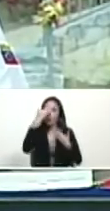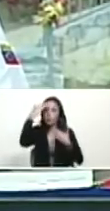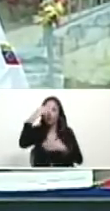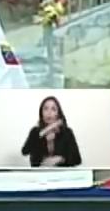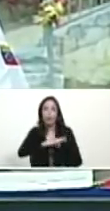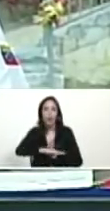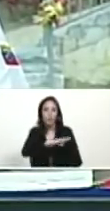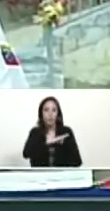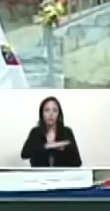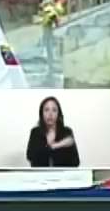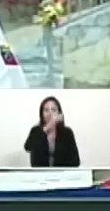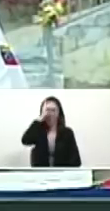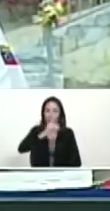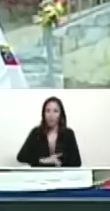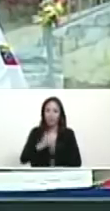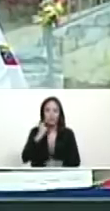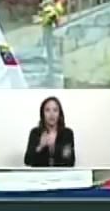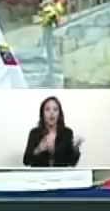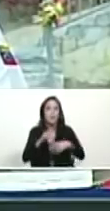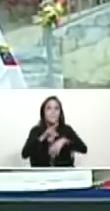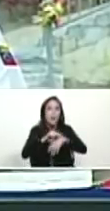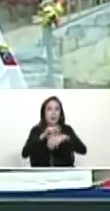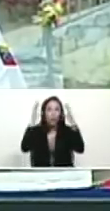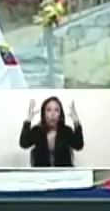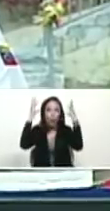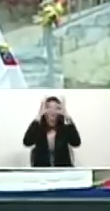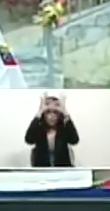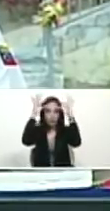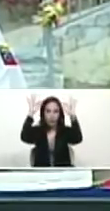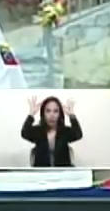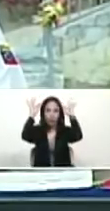Hernández. Entonces, hoy 26 de diciembre,